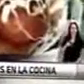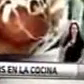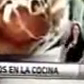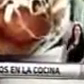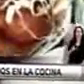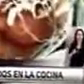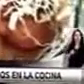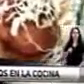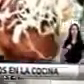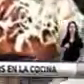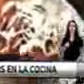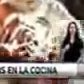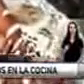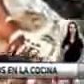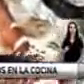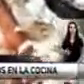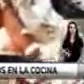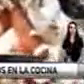carnitas.